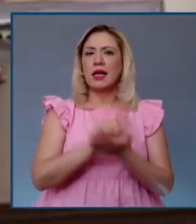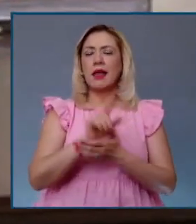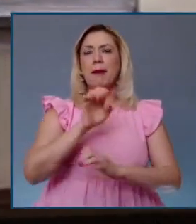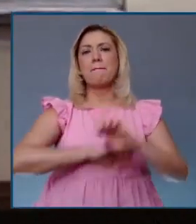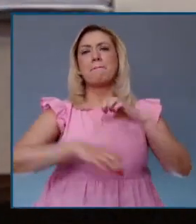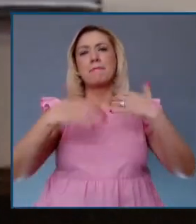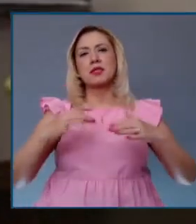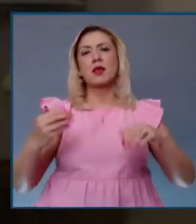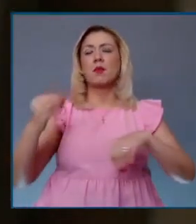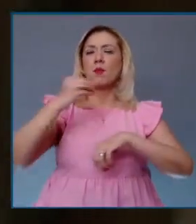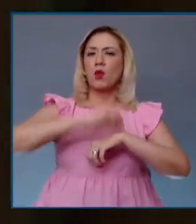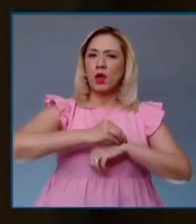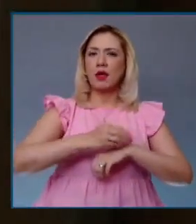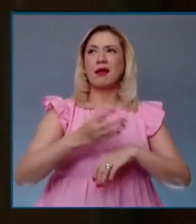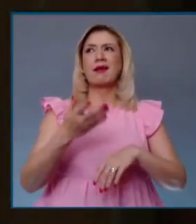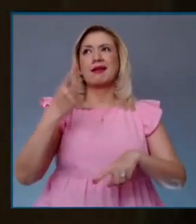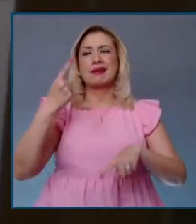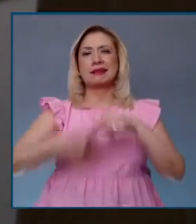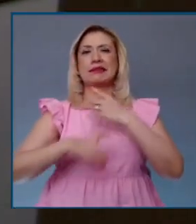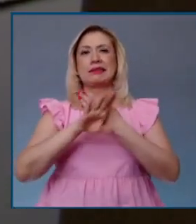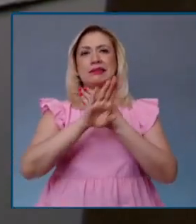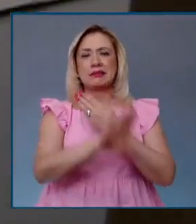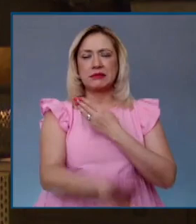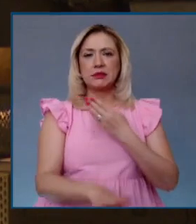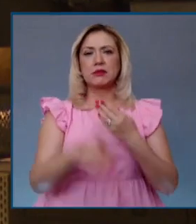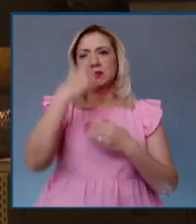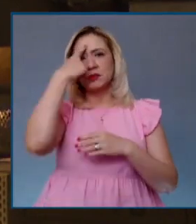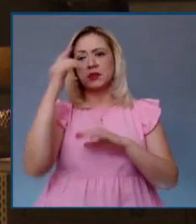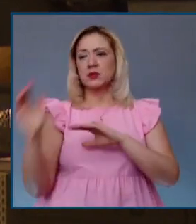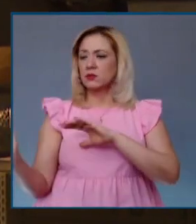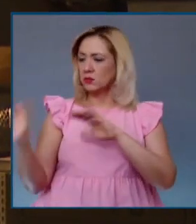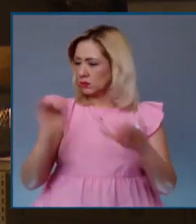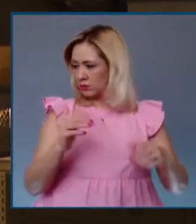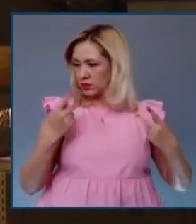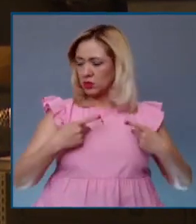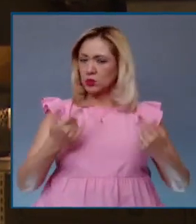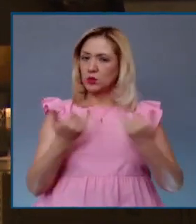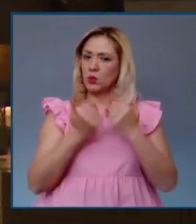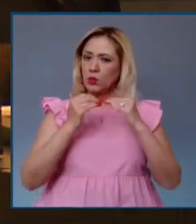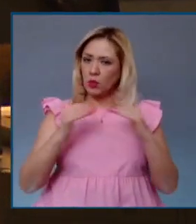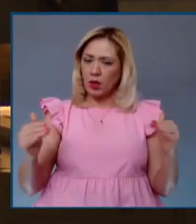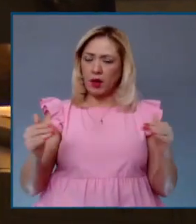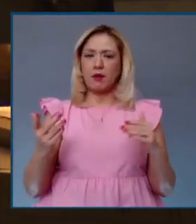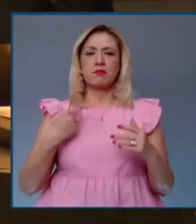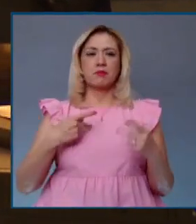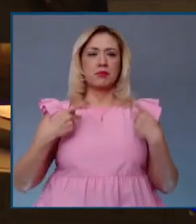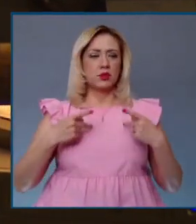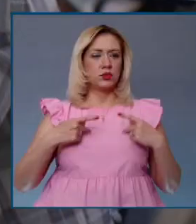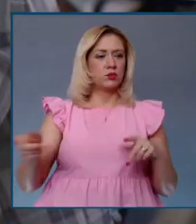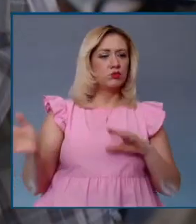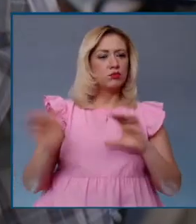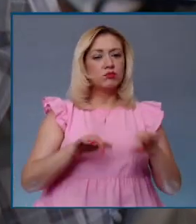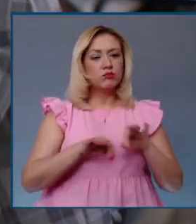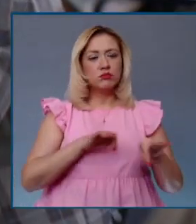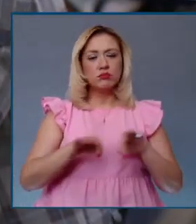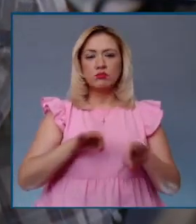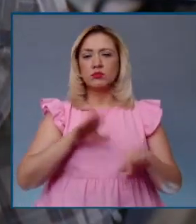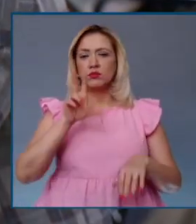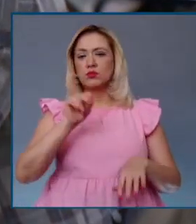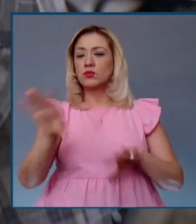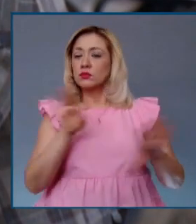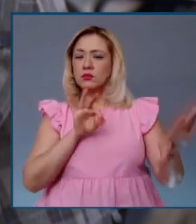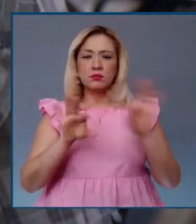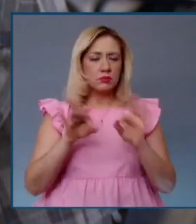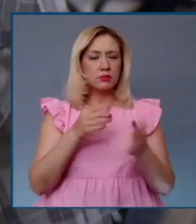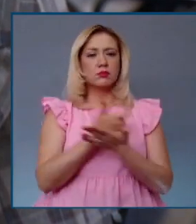la discriminación en el reclutamiento, contratación y promoción de personal, acciones para eliminar la brecha salarial,